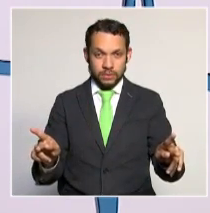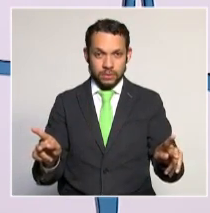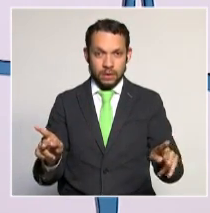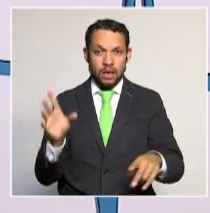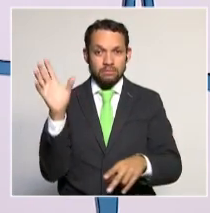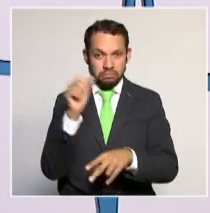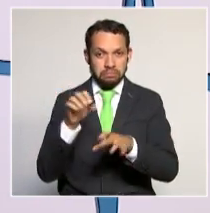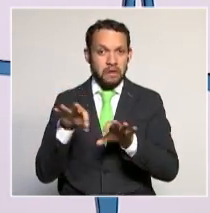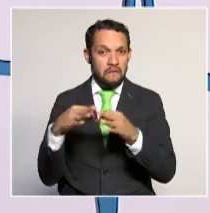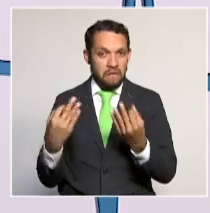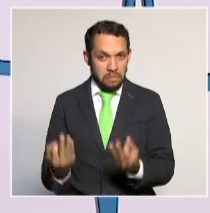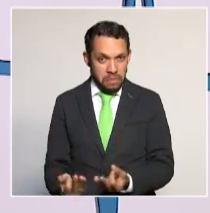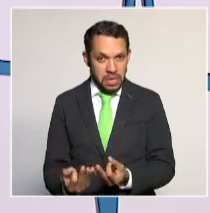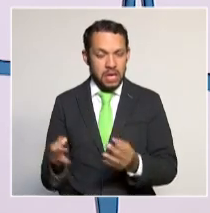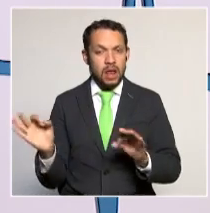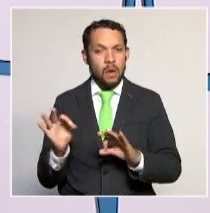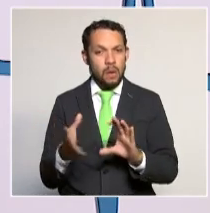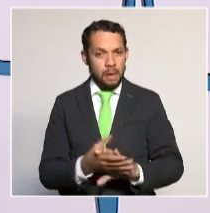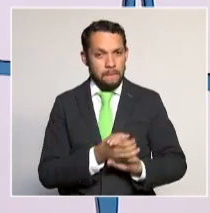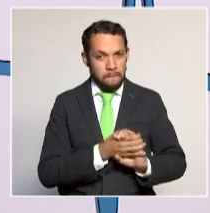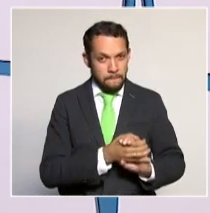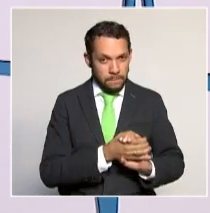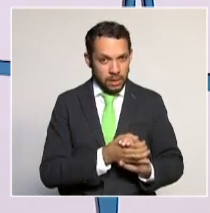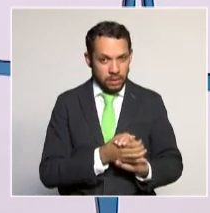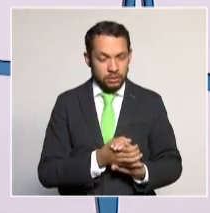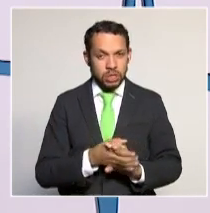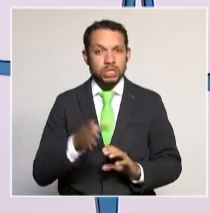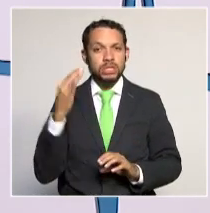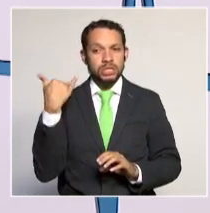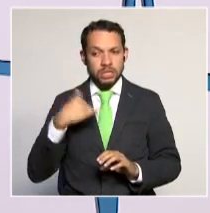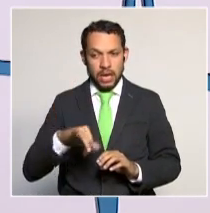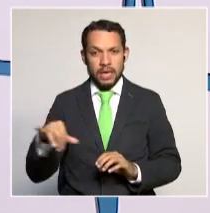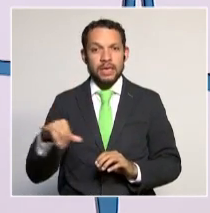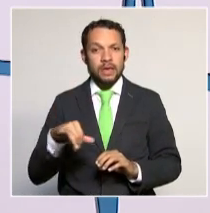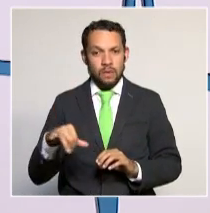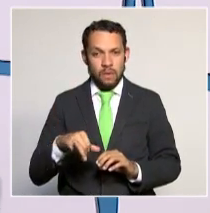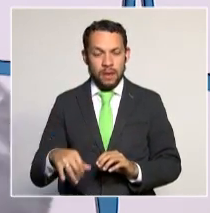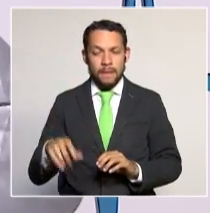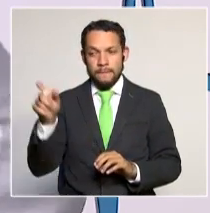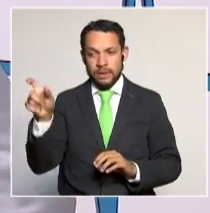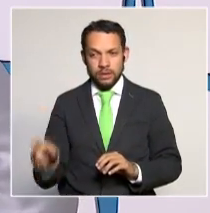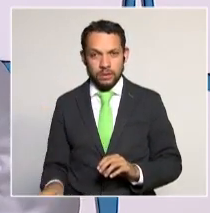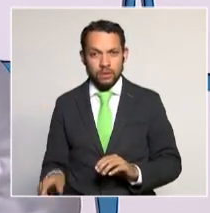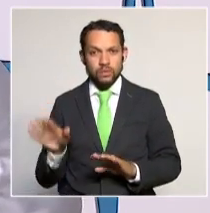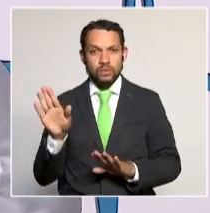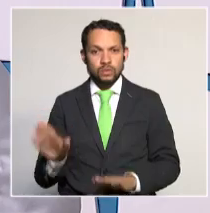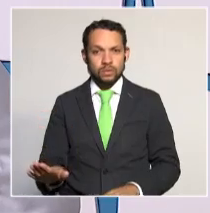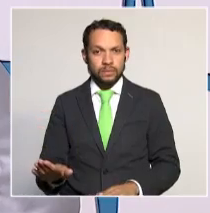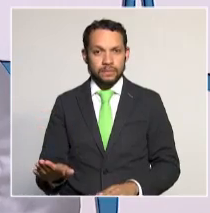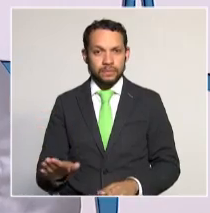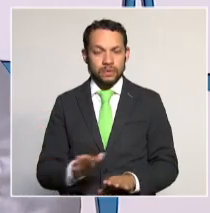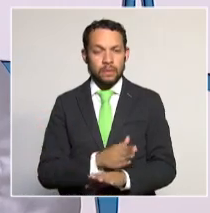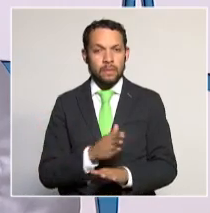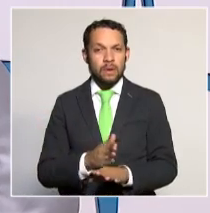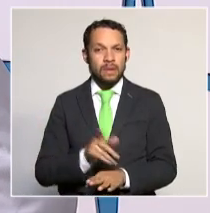relaciones familiares o por amistades, han tenido en sus hogares contacto con una enfermedad llamada